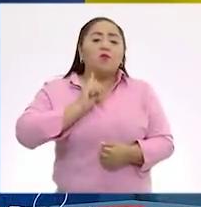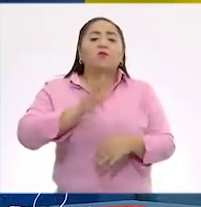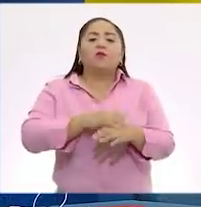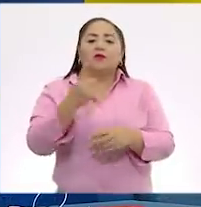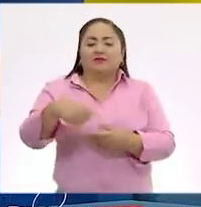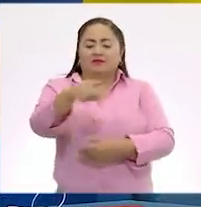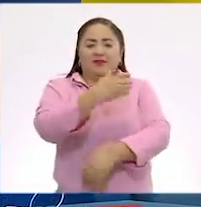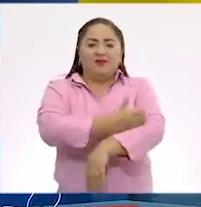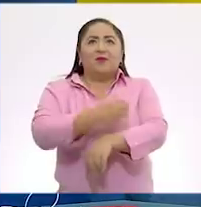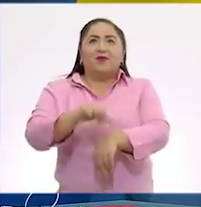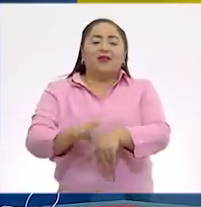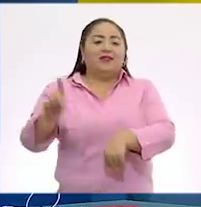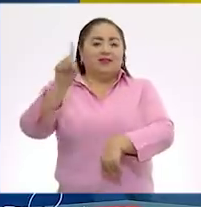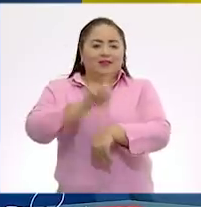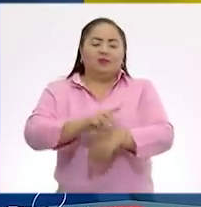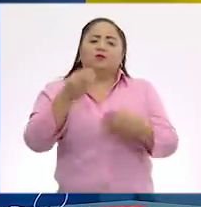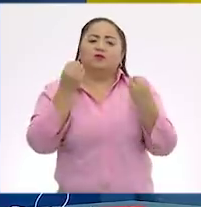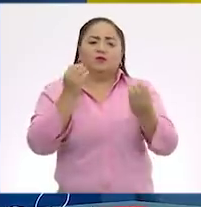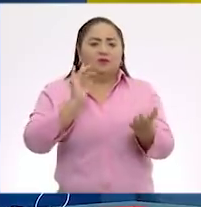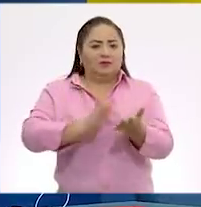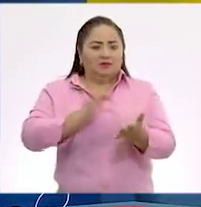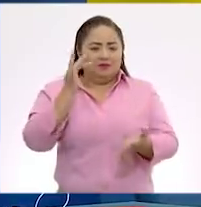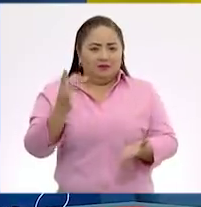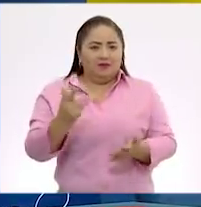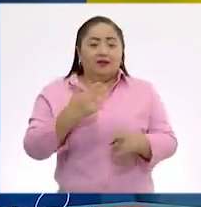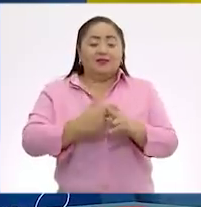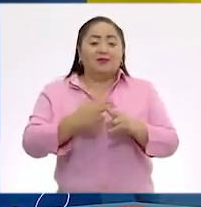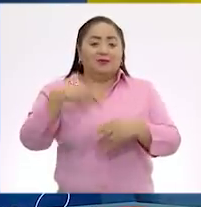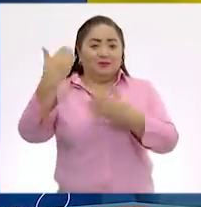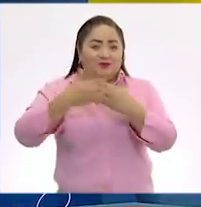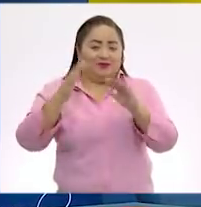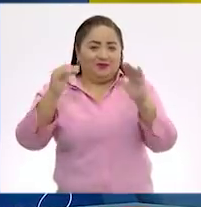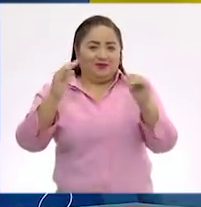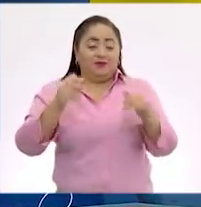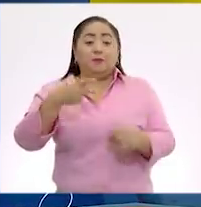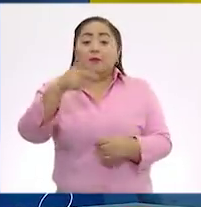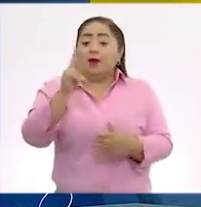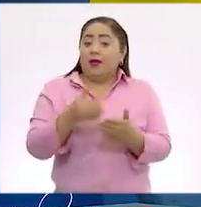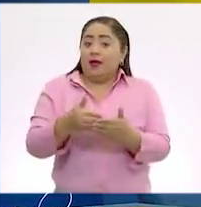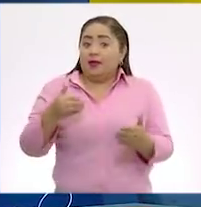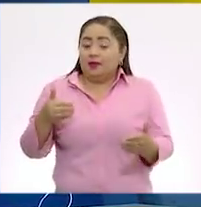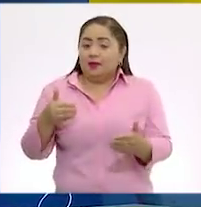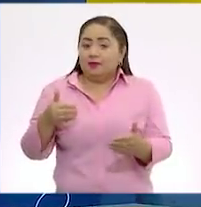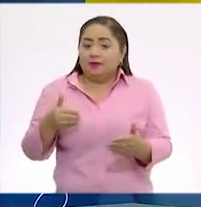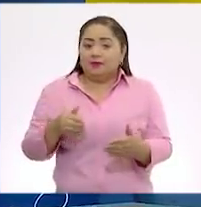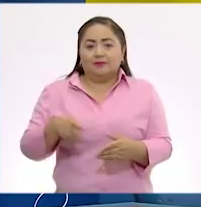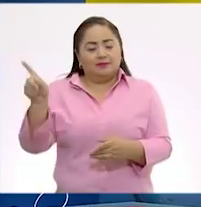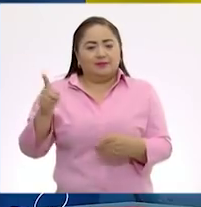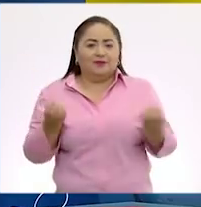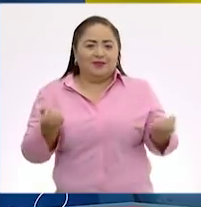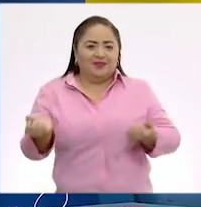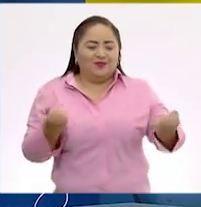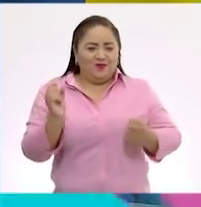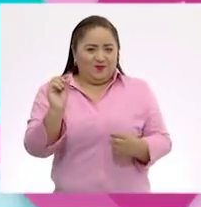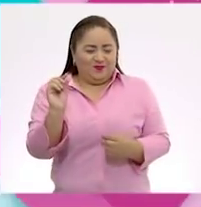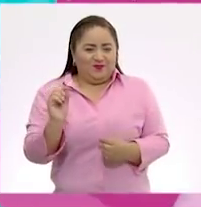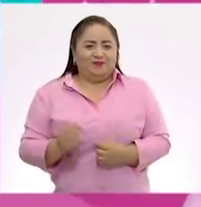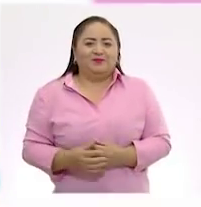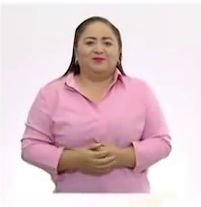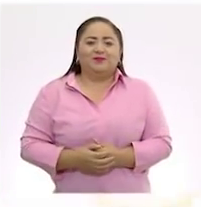nos acompañaron el día de hoy. Muchísimas gracias. Hasta la próxima. Pero antes, a movernos un